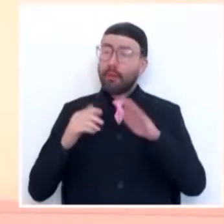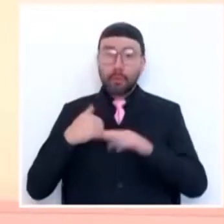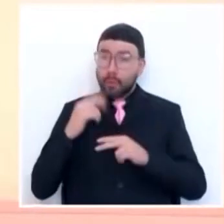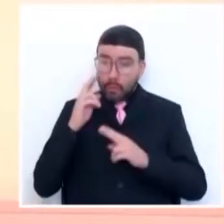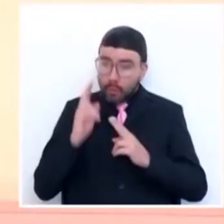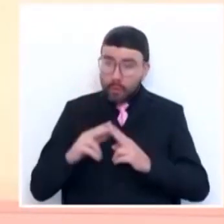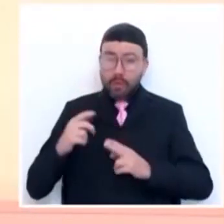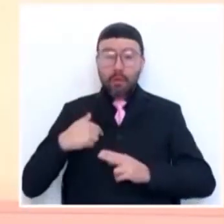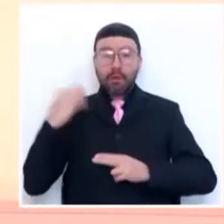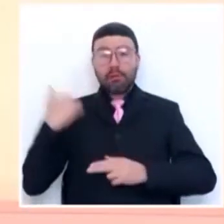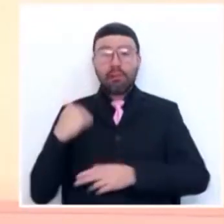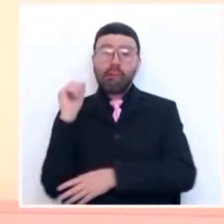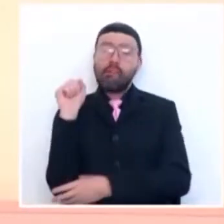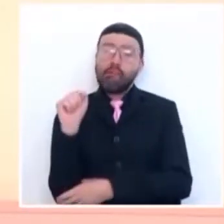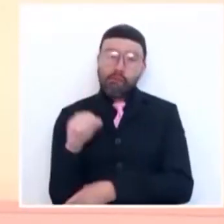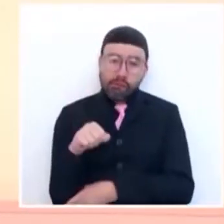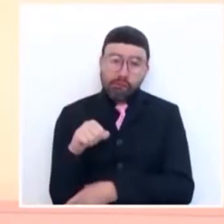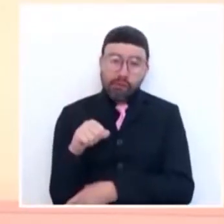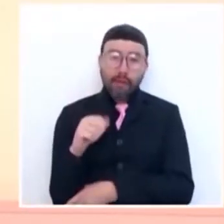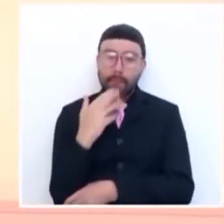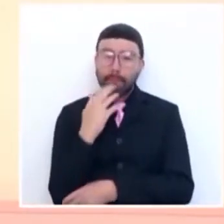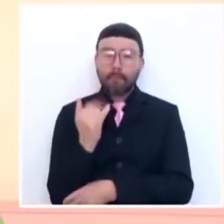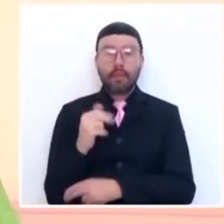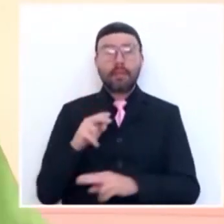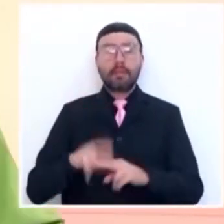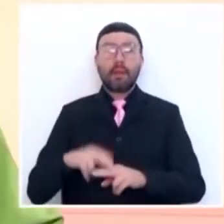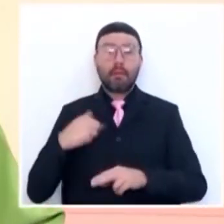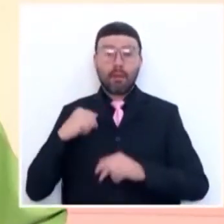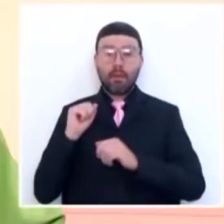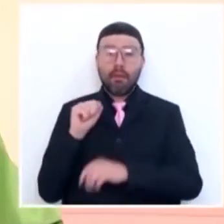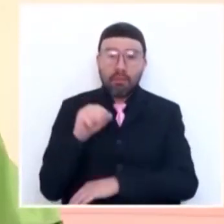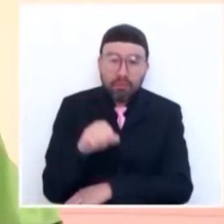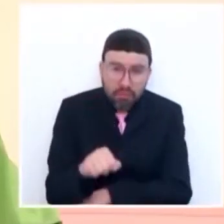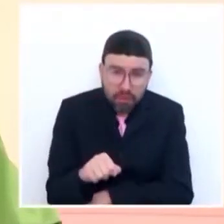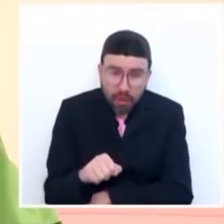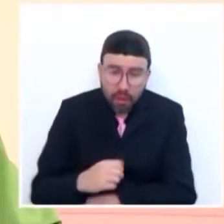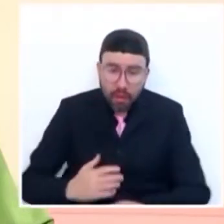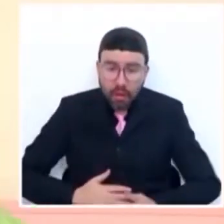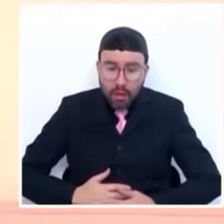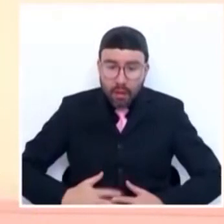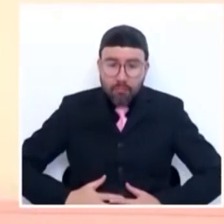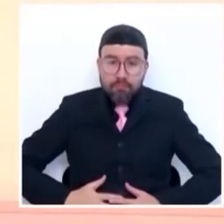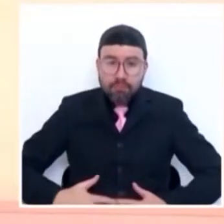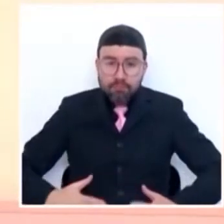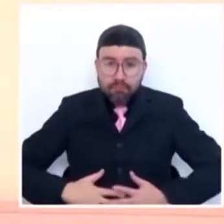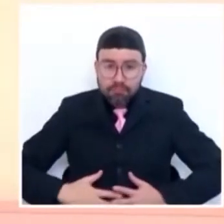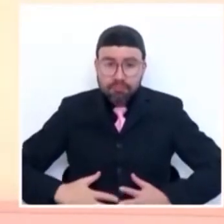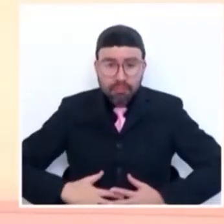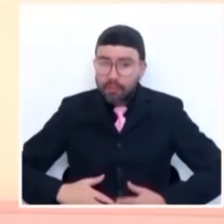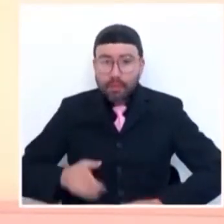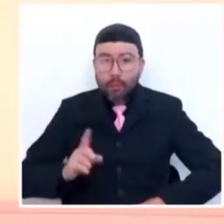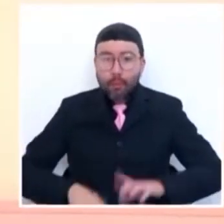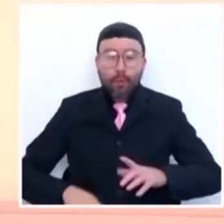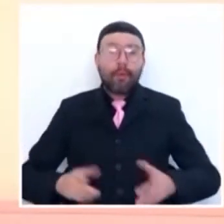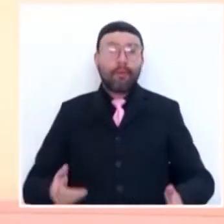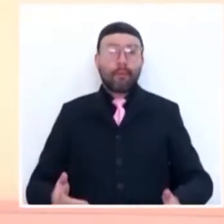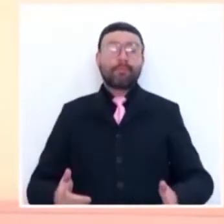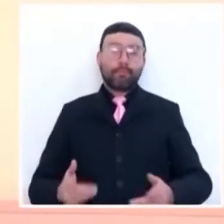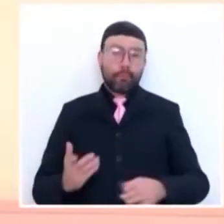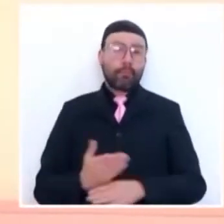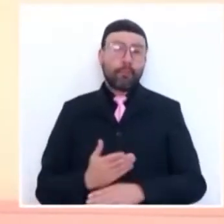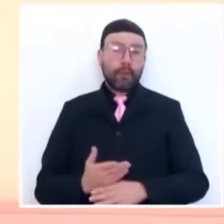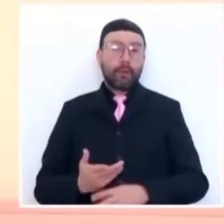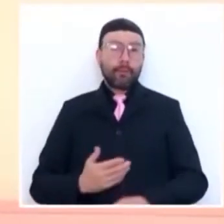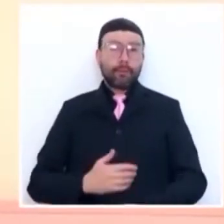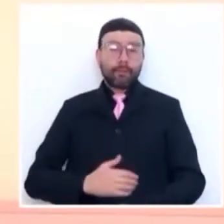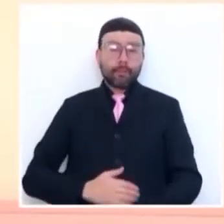inadecuadas. Cuando usted está sentado hacia adelante, comprime el abdomen, el diafragma no se puede mover. Esa